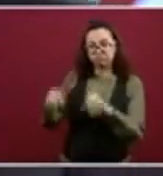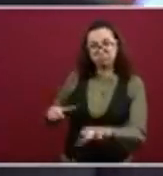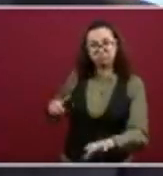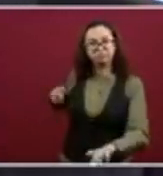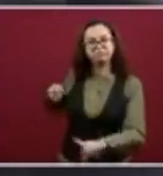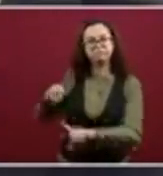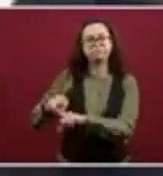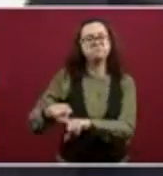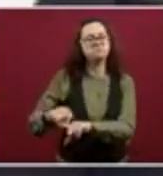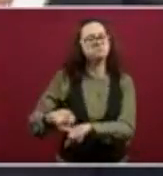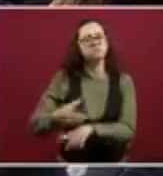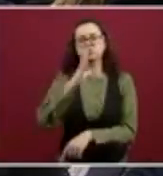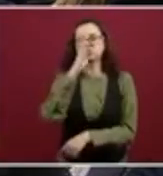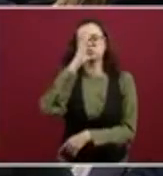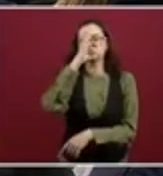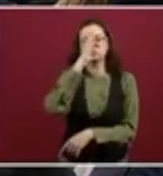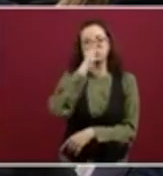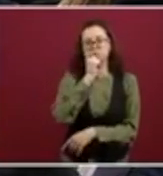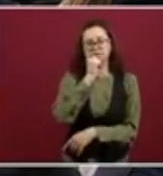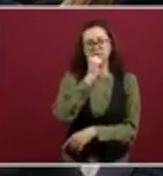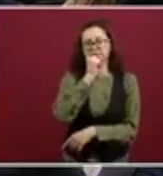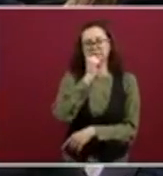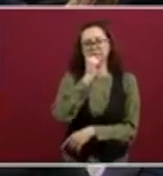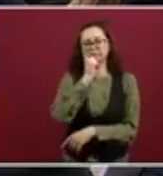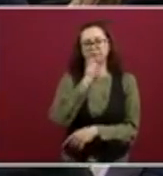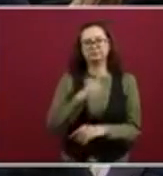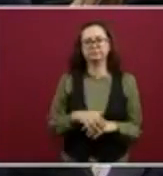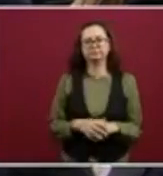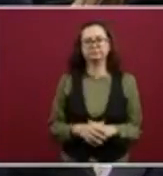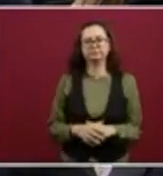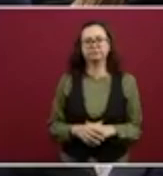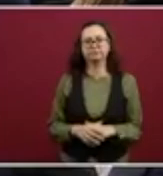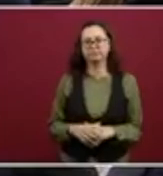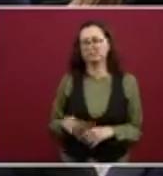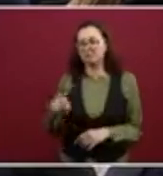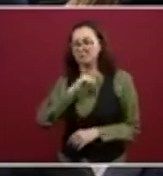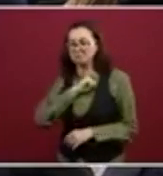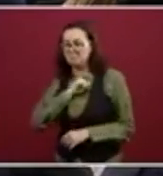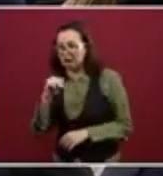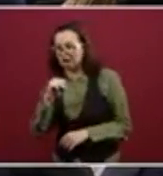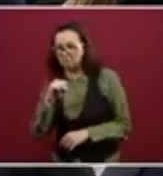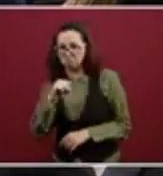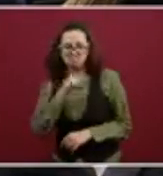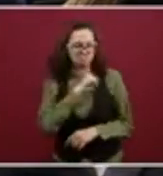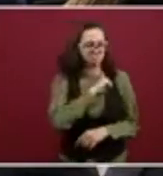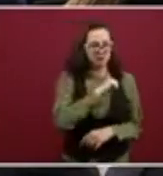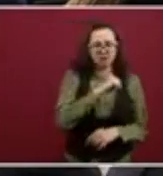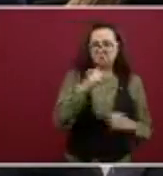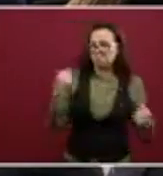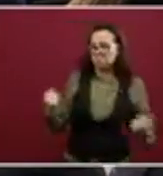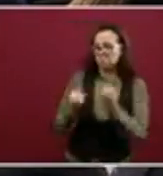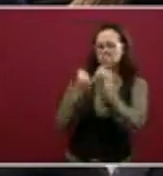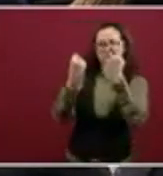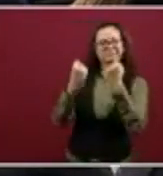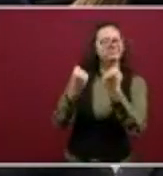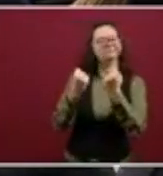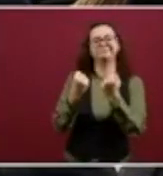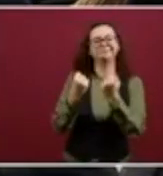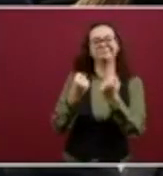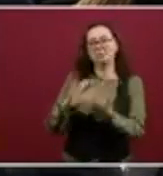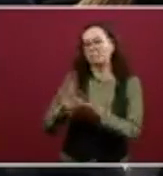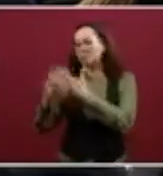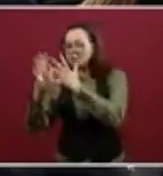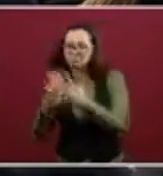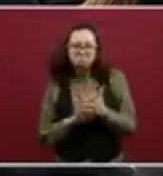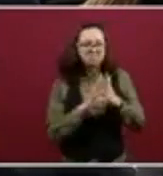No se puede enfrentar el mal con el mal, la violencia con la